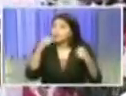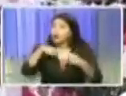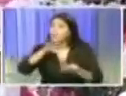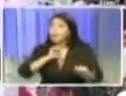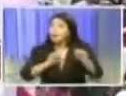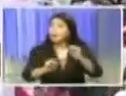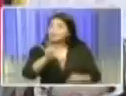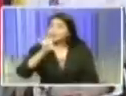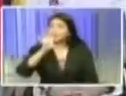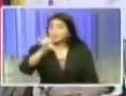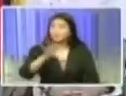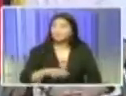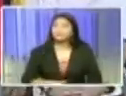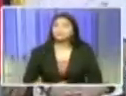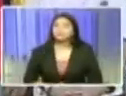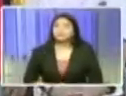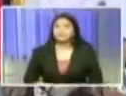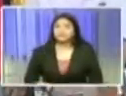defensa de nuestra patria.